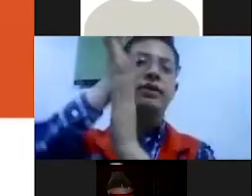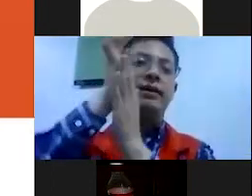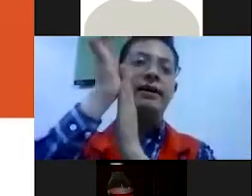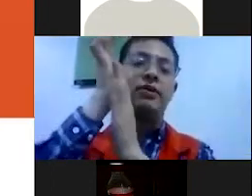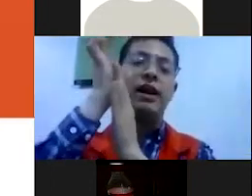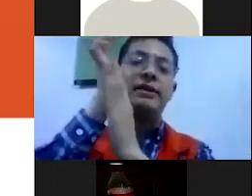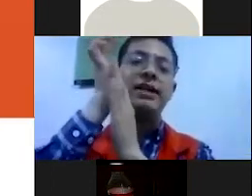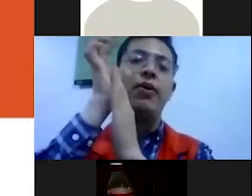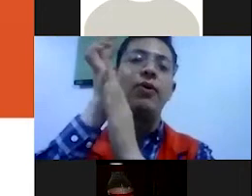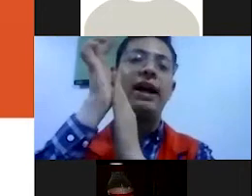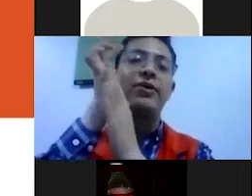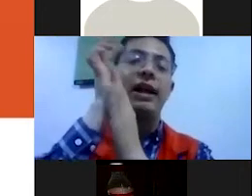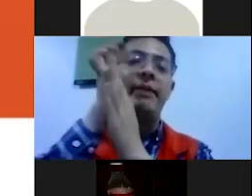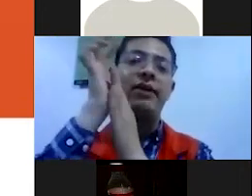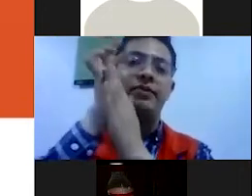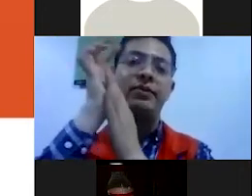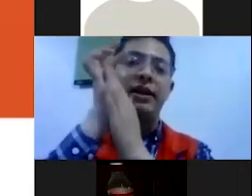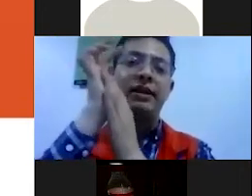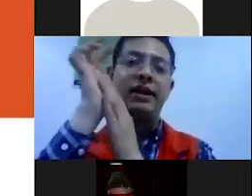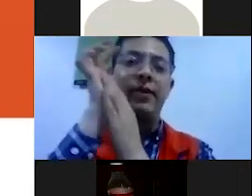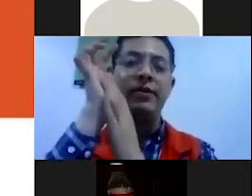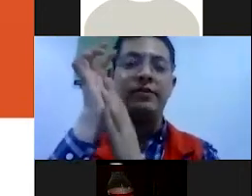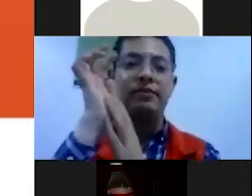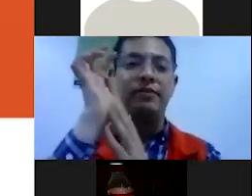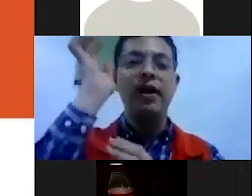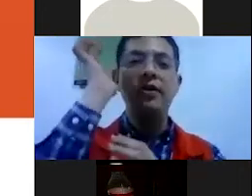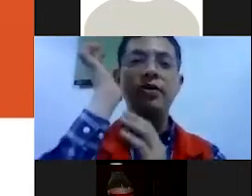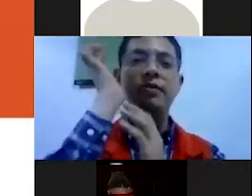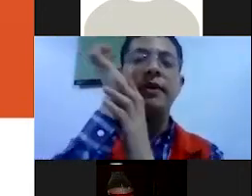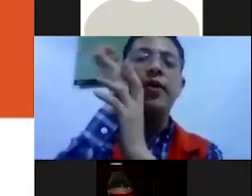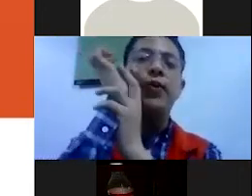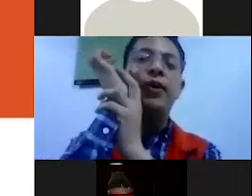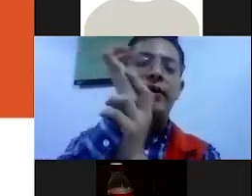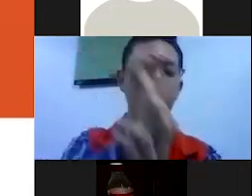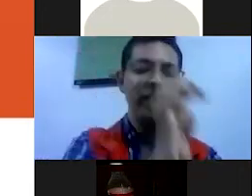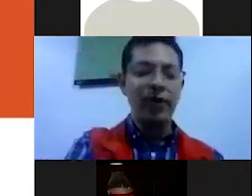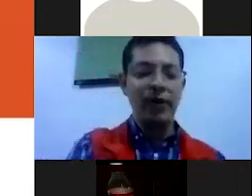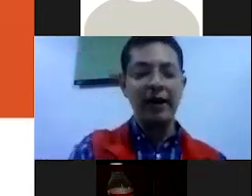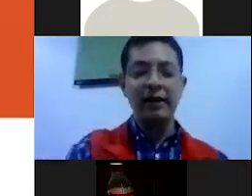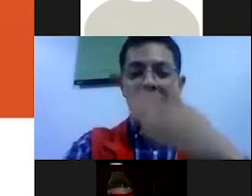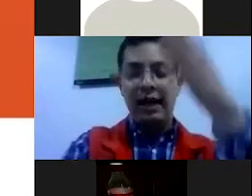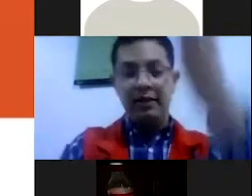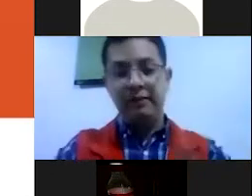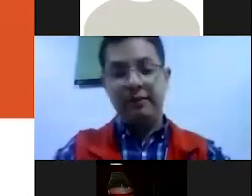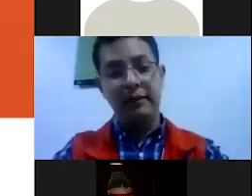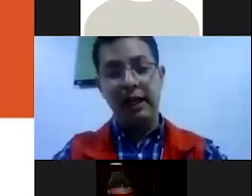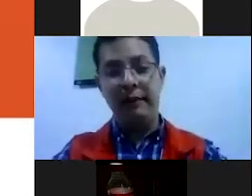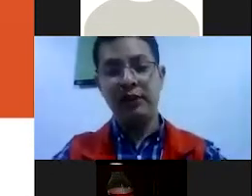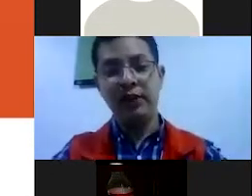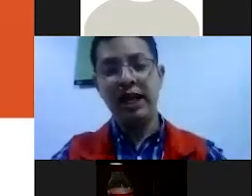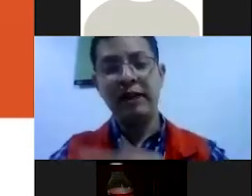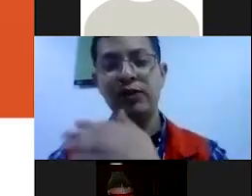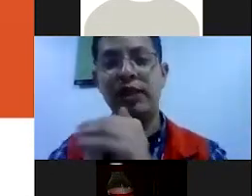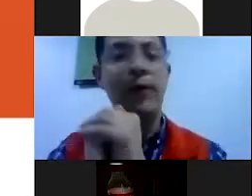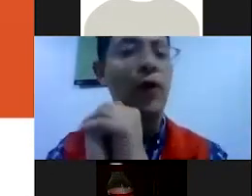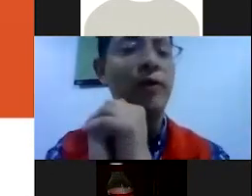con la base o callo de la mano. ¿De acuerdo? Simplemente con una mano voy a colocar. La posición